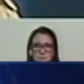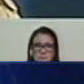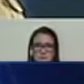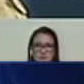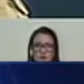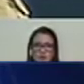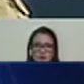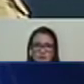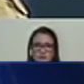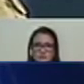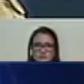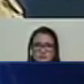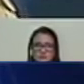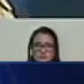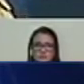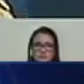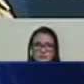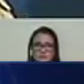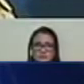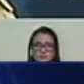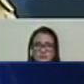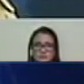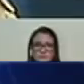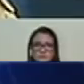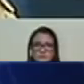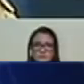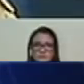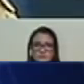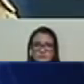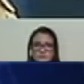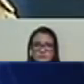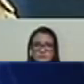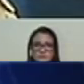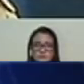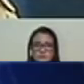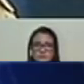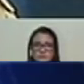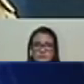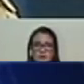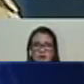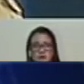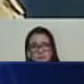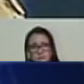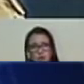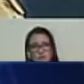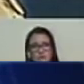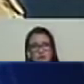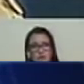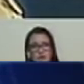obtuvo 1.025.000 votos, con 48% de participación.